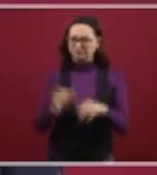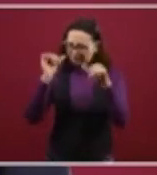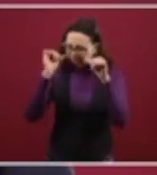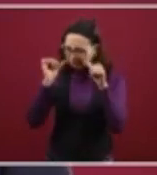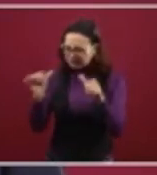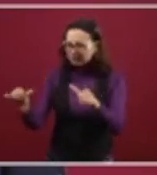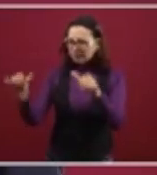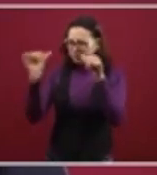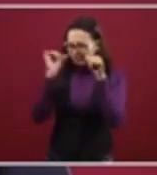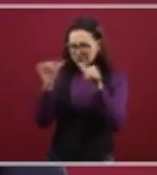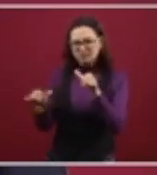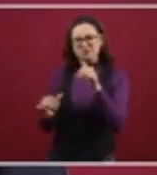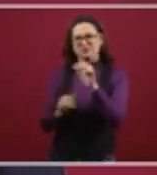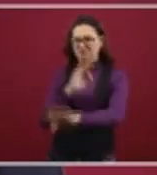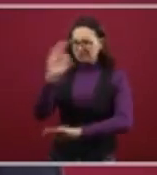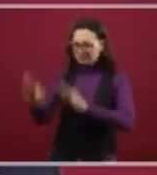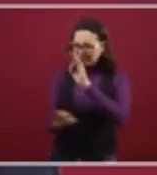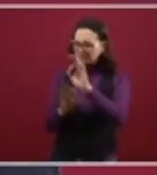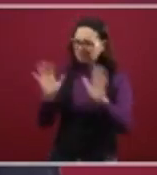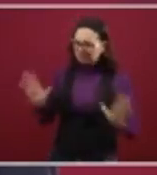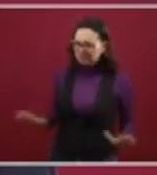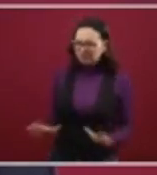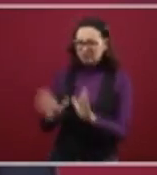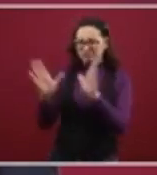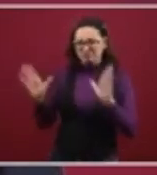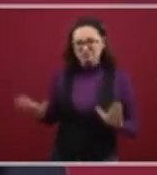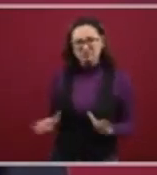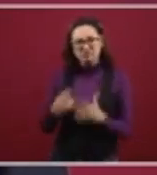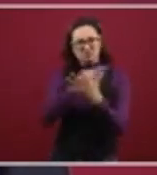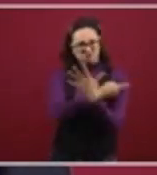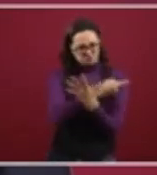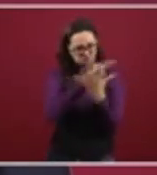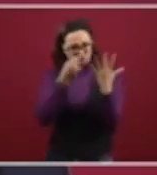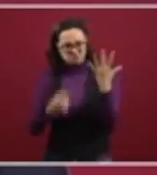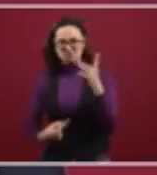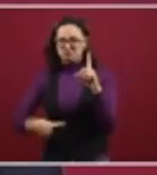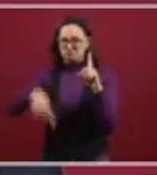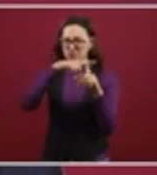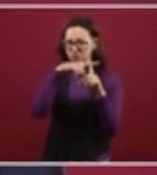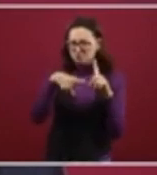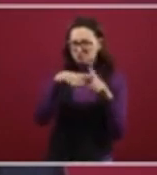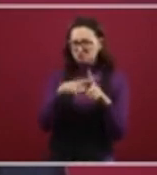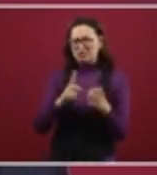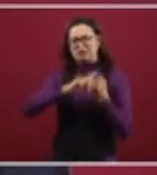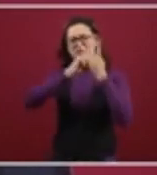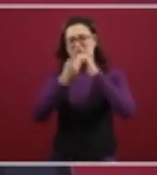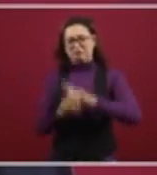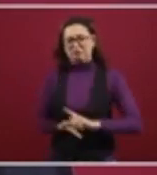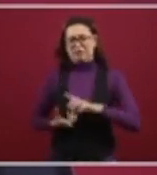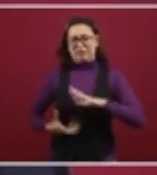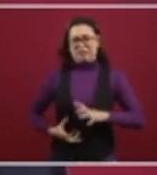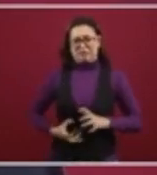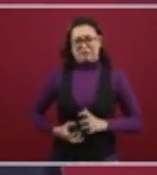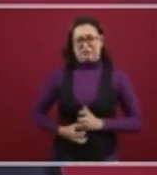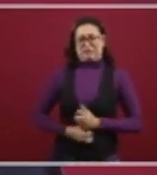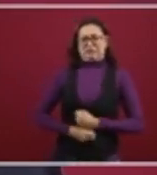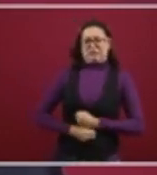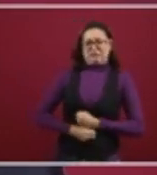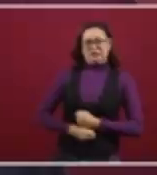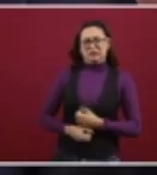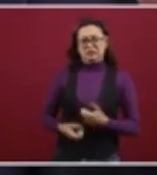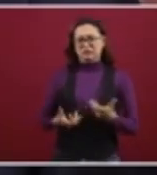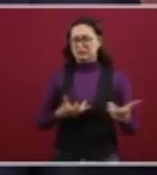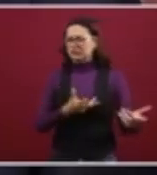darles opciones a los jóvenes, que no haya depresión, que no haya frustración, que no se les cierren los